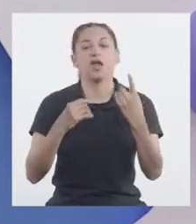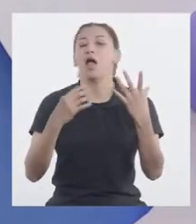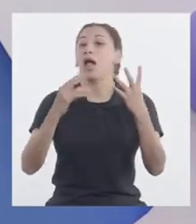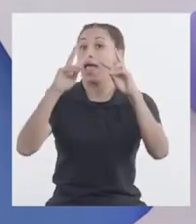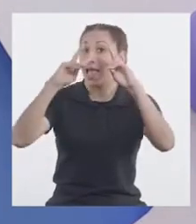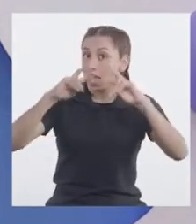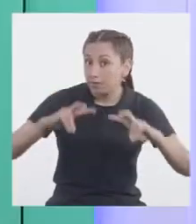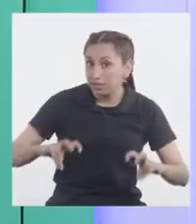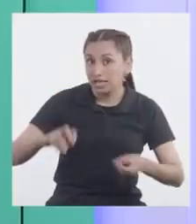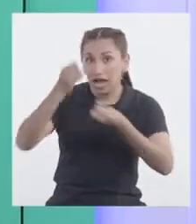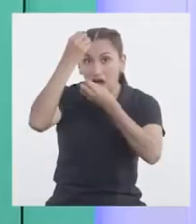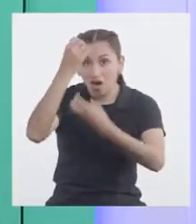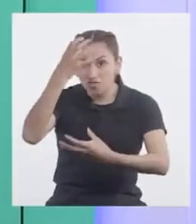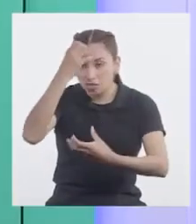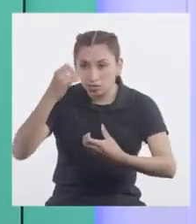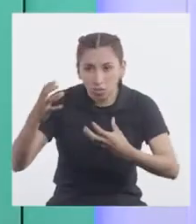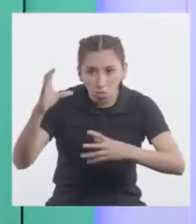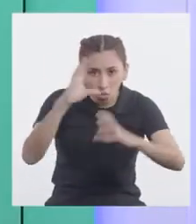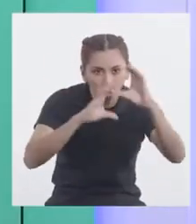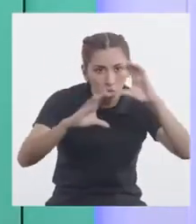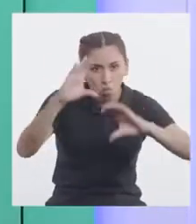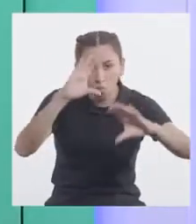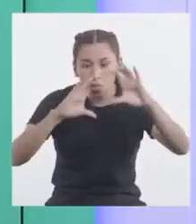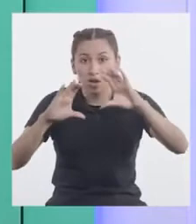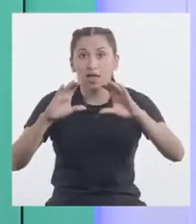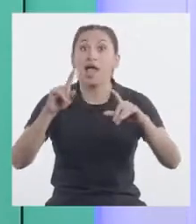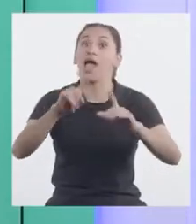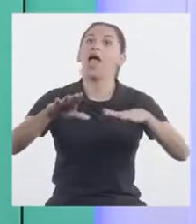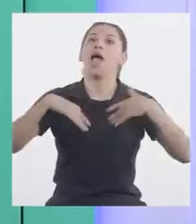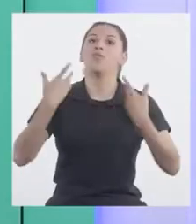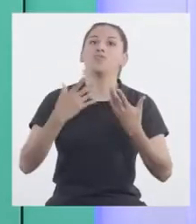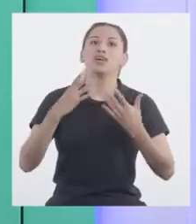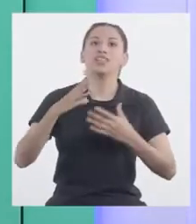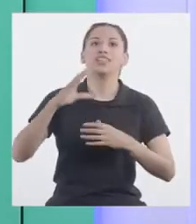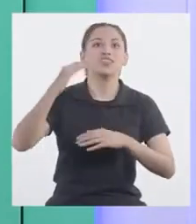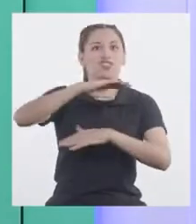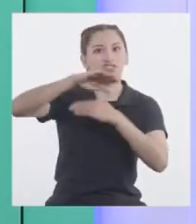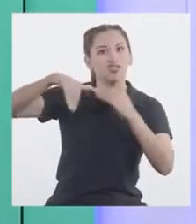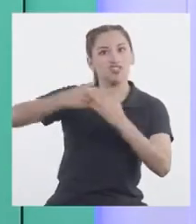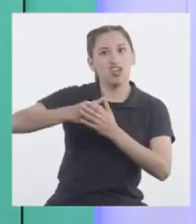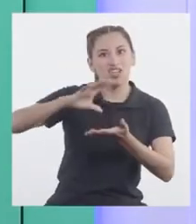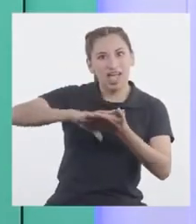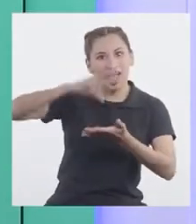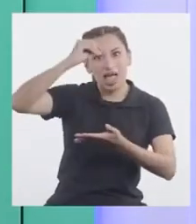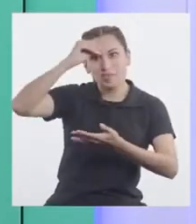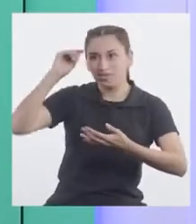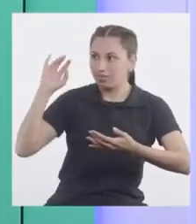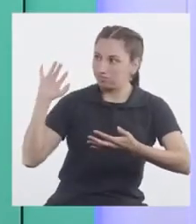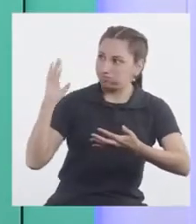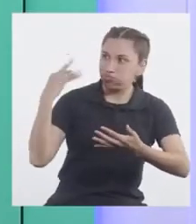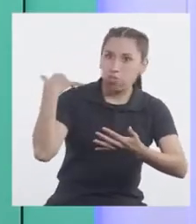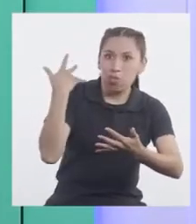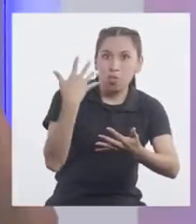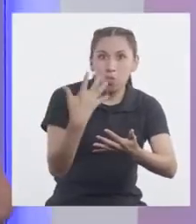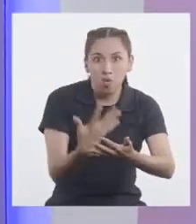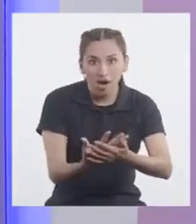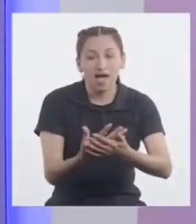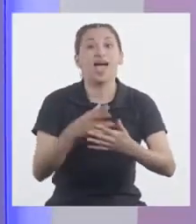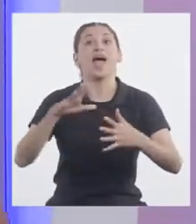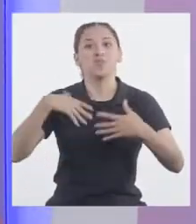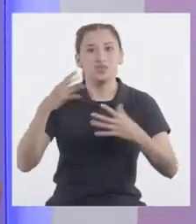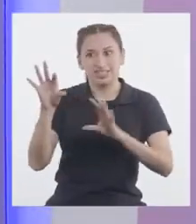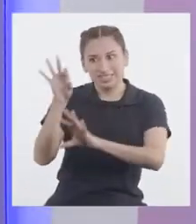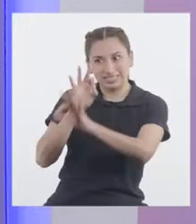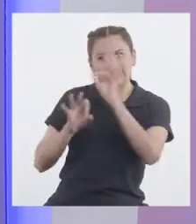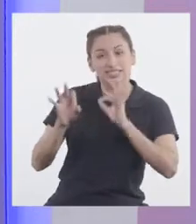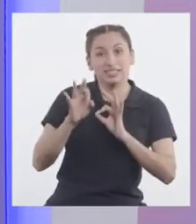e informarse. Para ello, podríamos recopilar todo lo que hemos aprendido sobre la lucha contra la anemia durante estos días. Ya